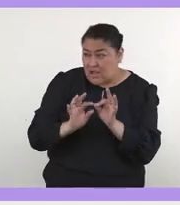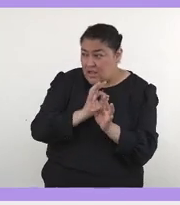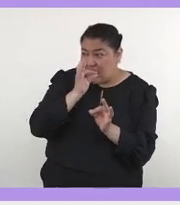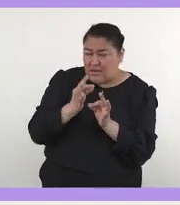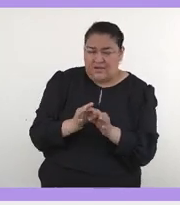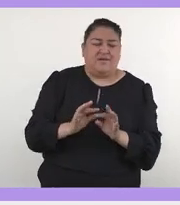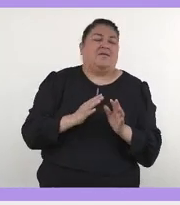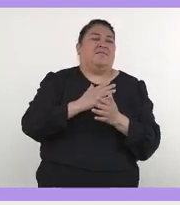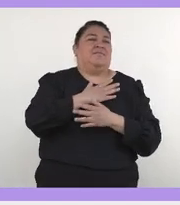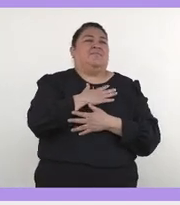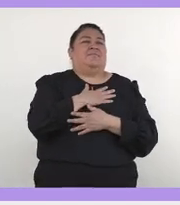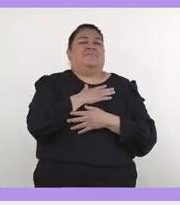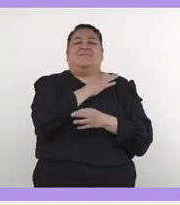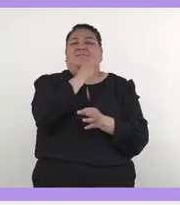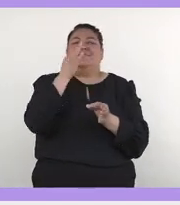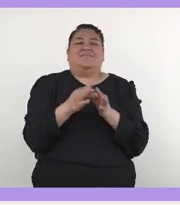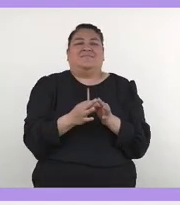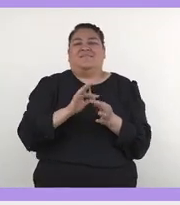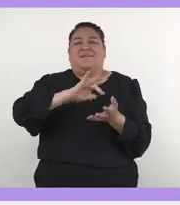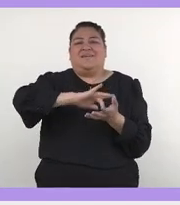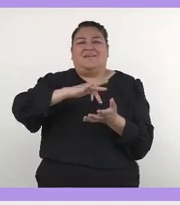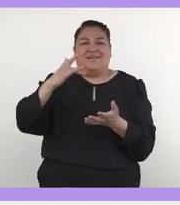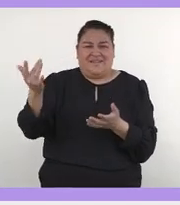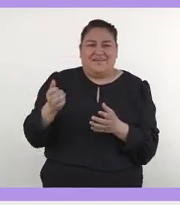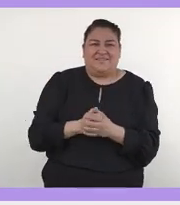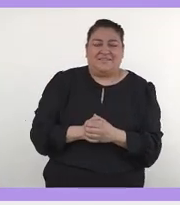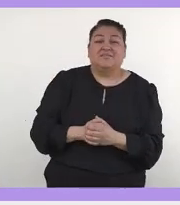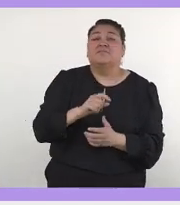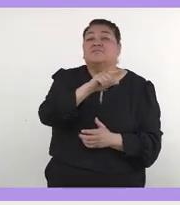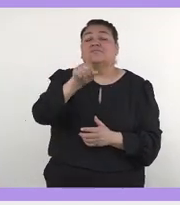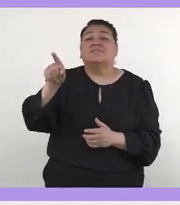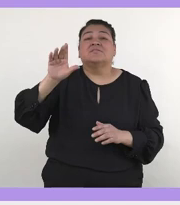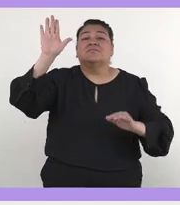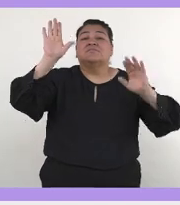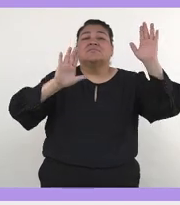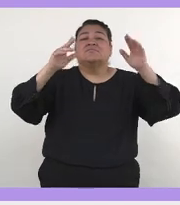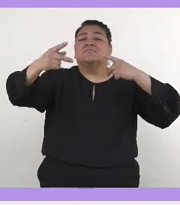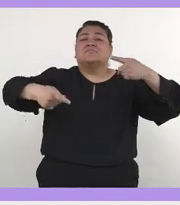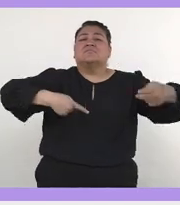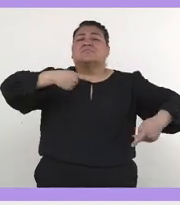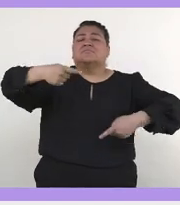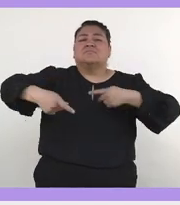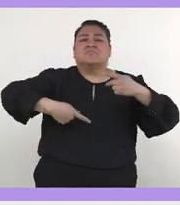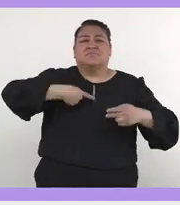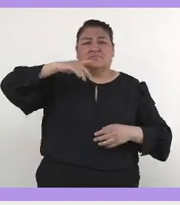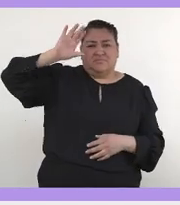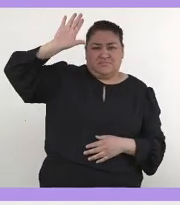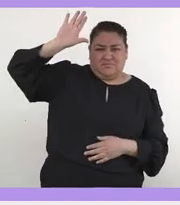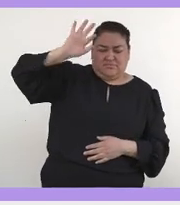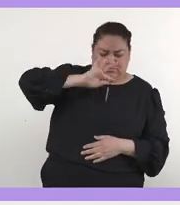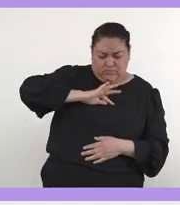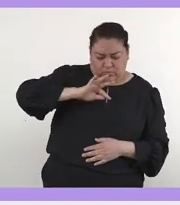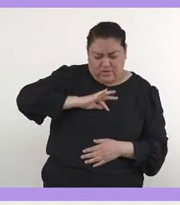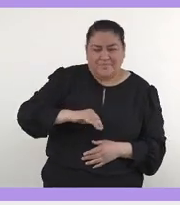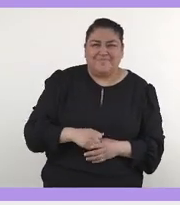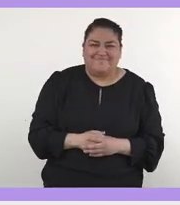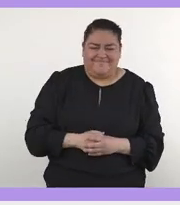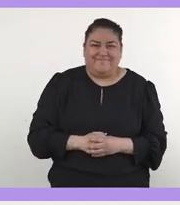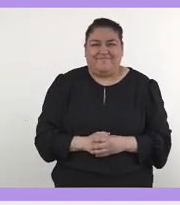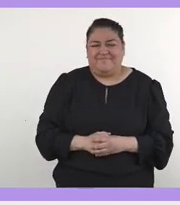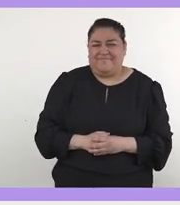bien Mira me medí Gracias querida Jessica no sé si alguien tenga Preguntas porque luego quedan preguntas y si alguien quiere preguntar Pues yo creo que se vale No